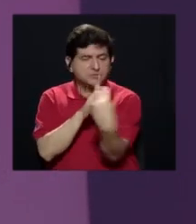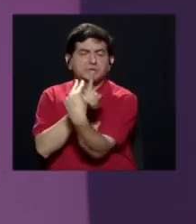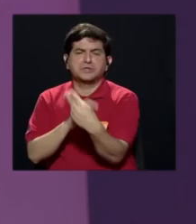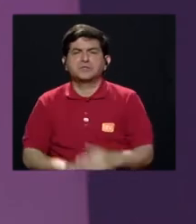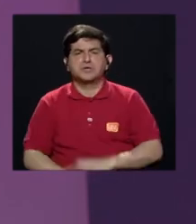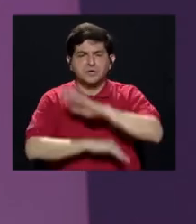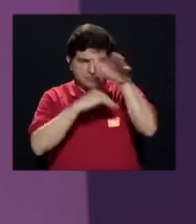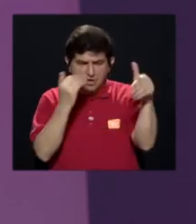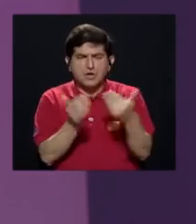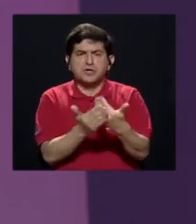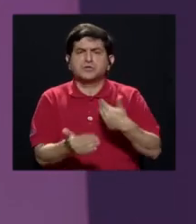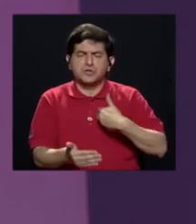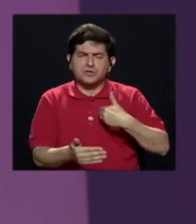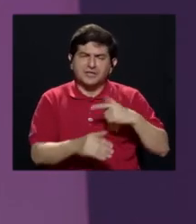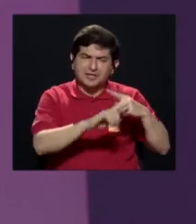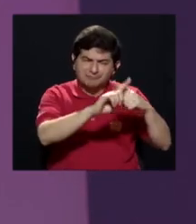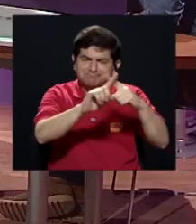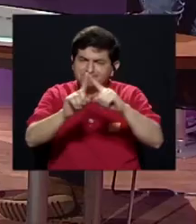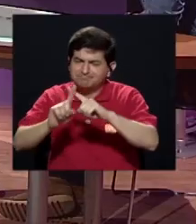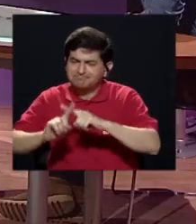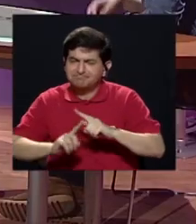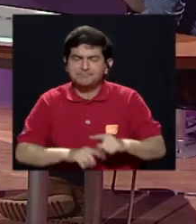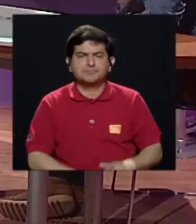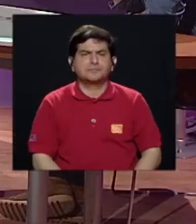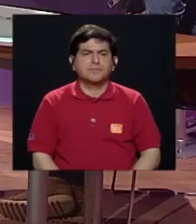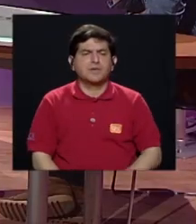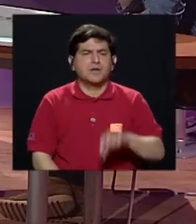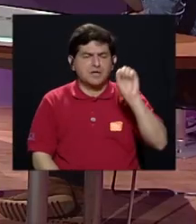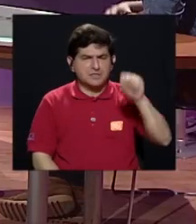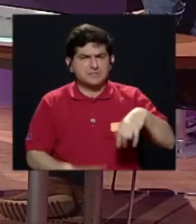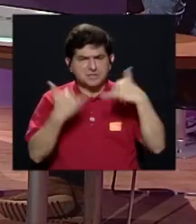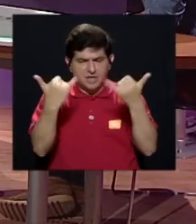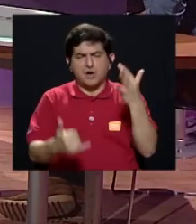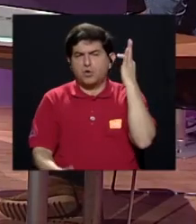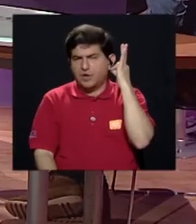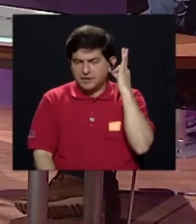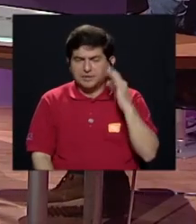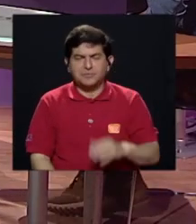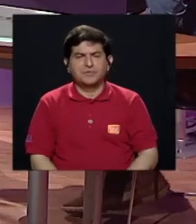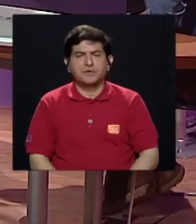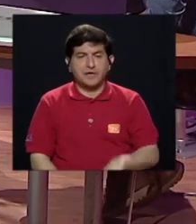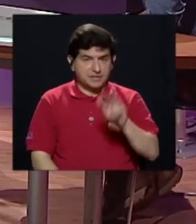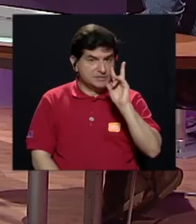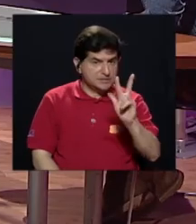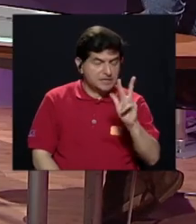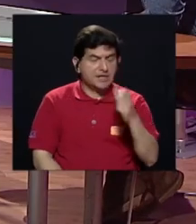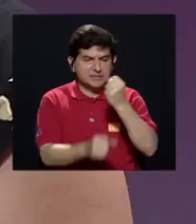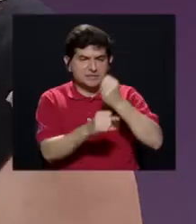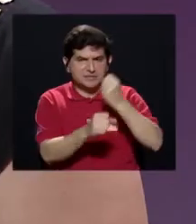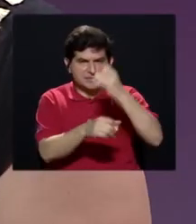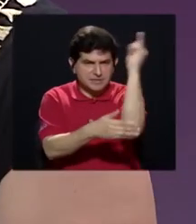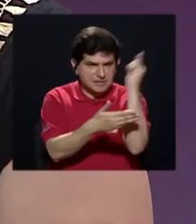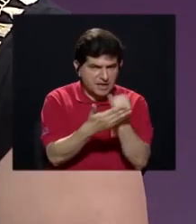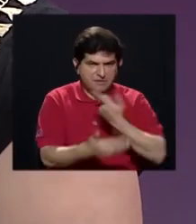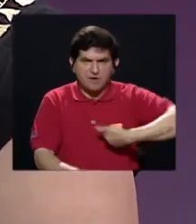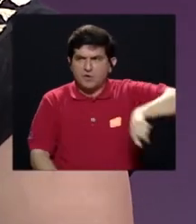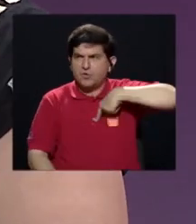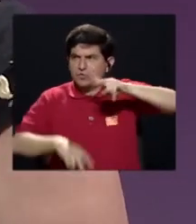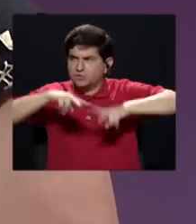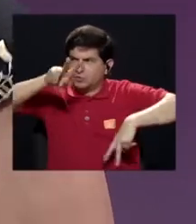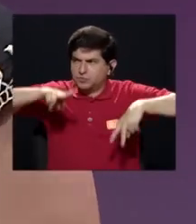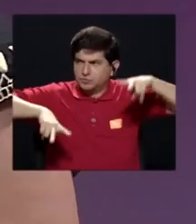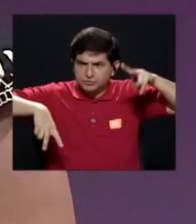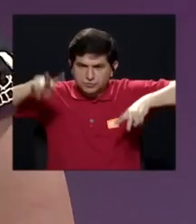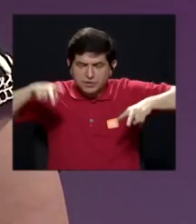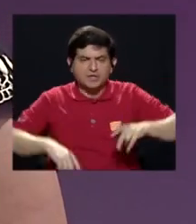es bastante diferente. Sí, claro, aunque ahorita somos tres mujeres y haciendo arte, entre nosotros hay mucha variedad